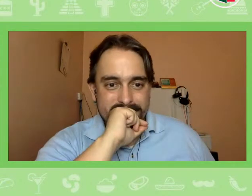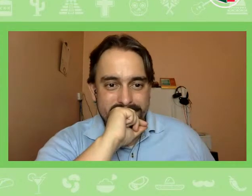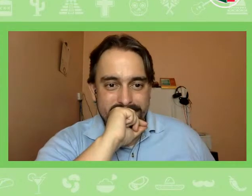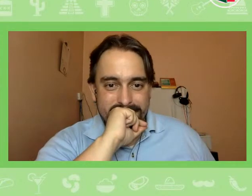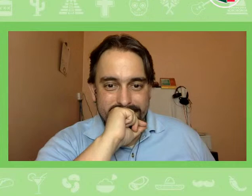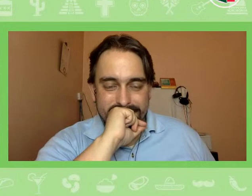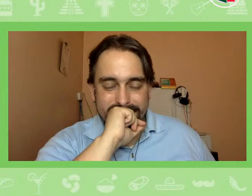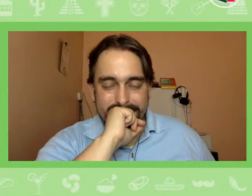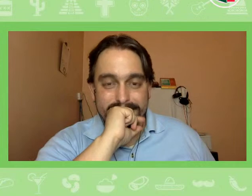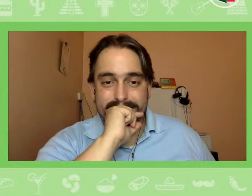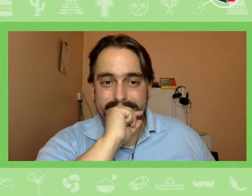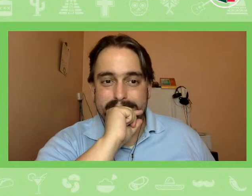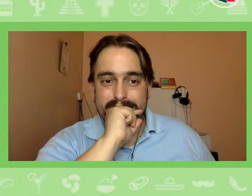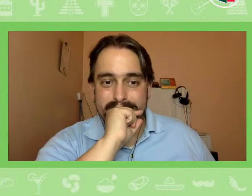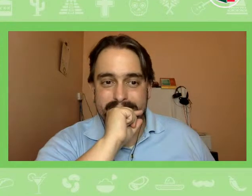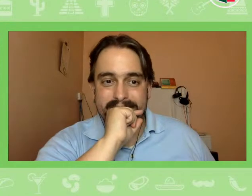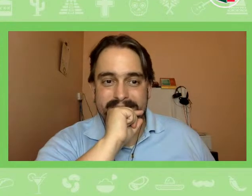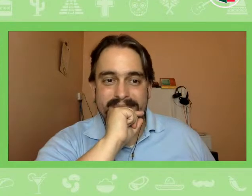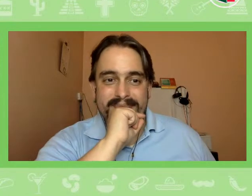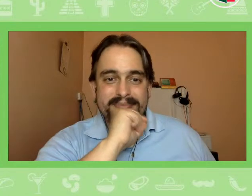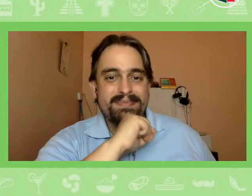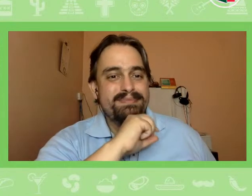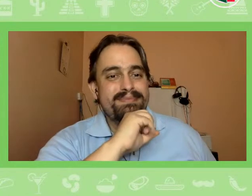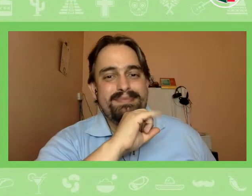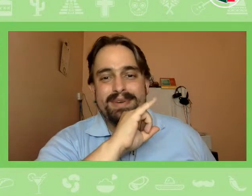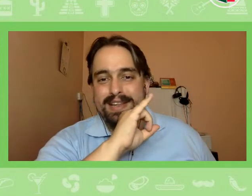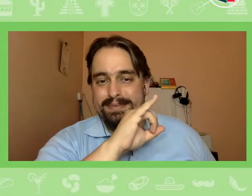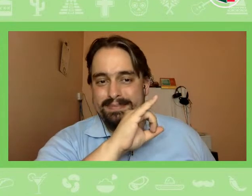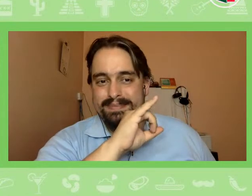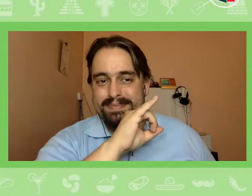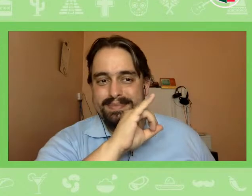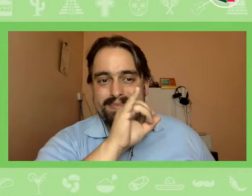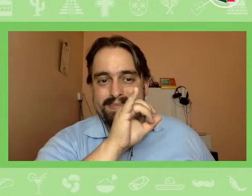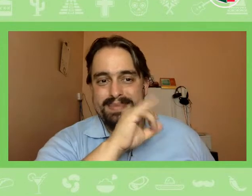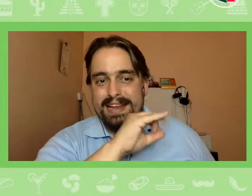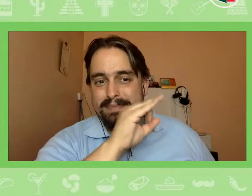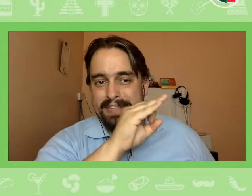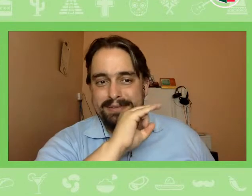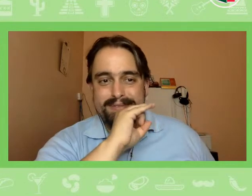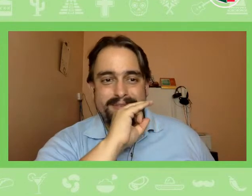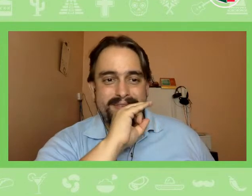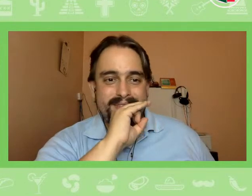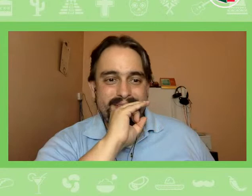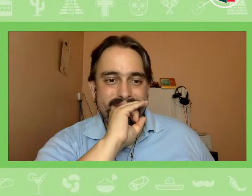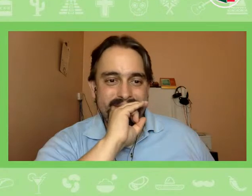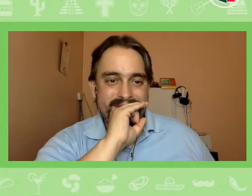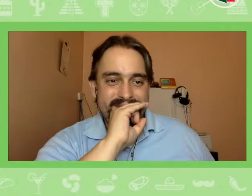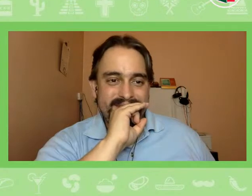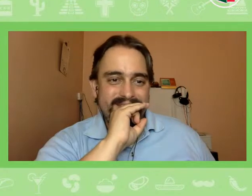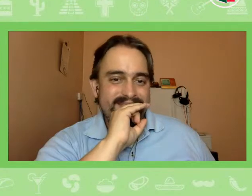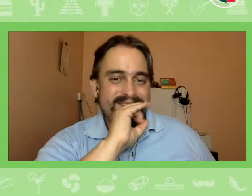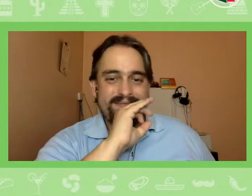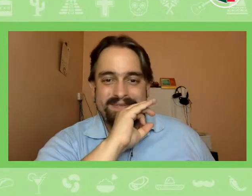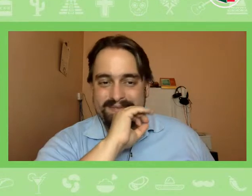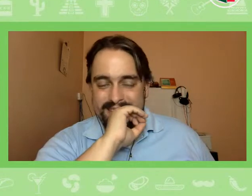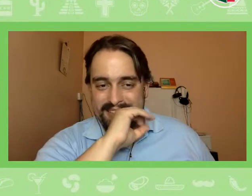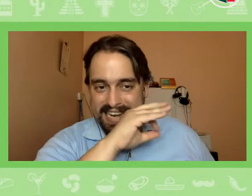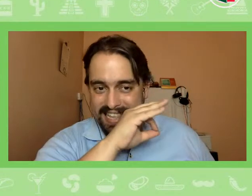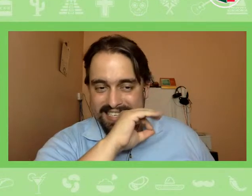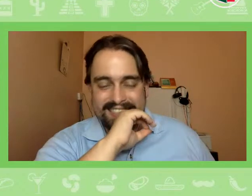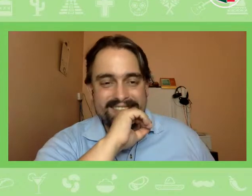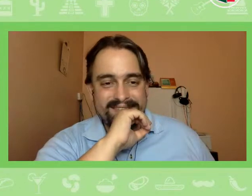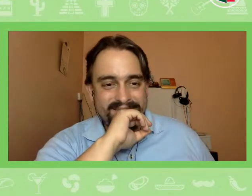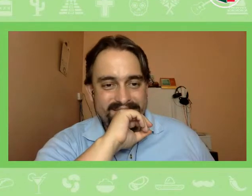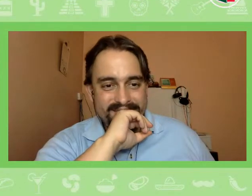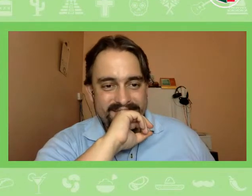pesos más aparte de alimento o sea unas vacaciones